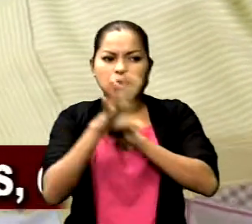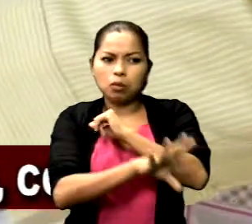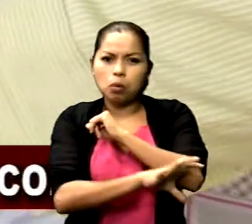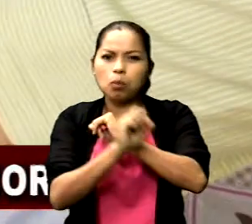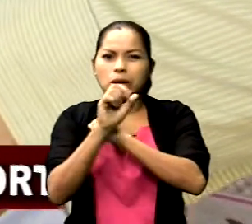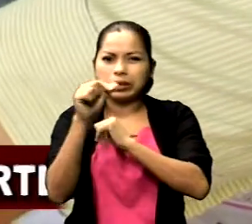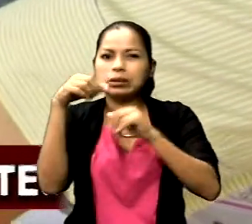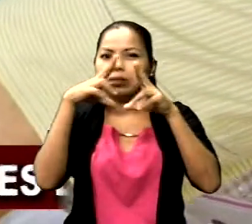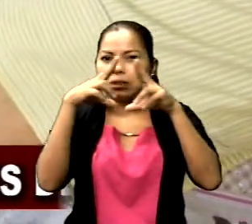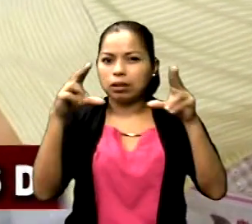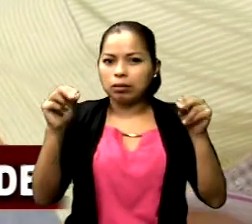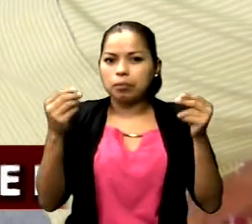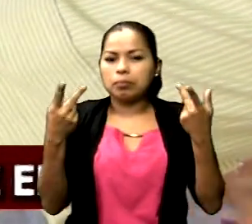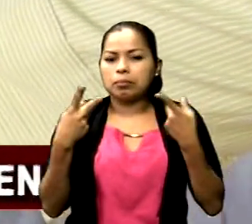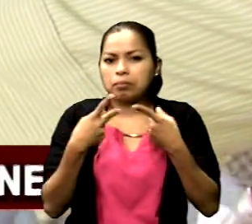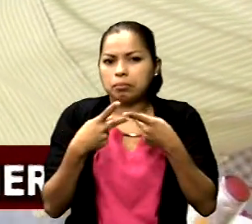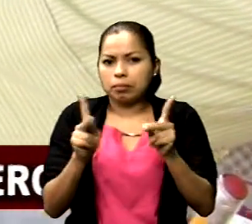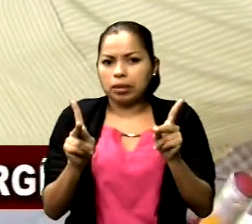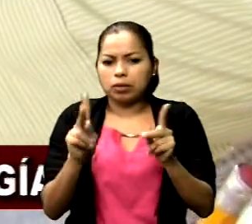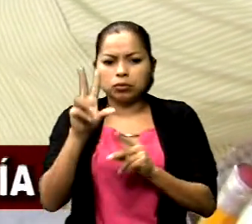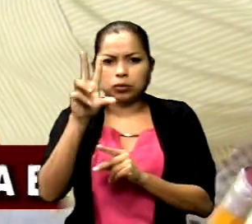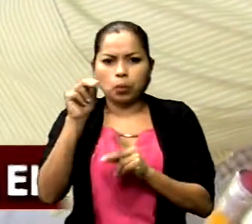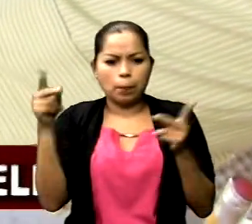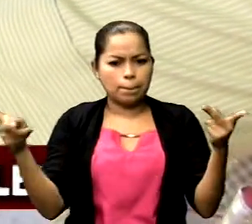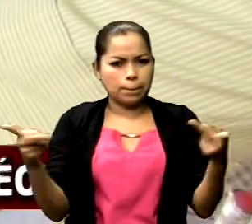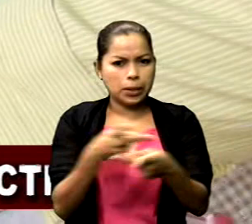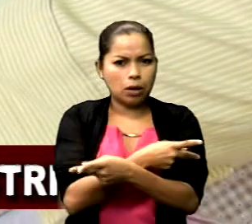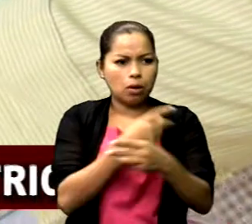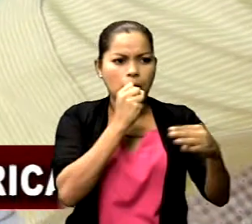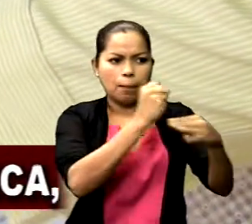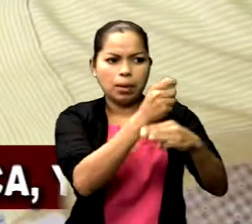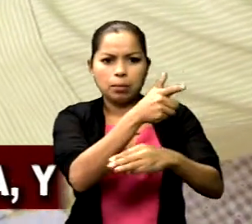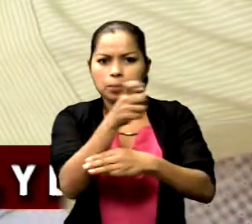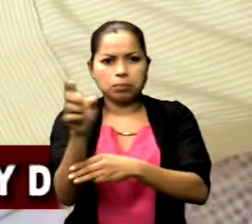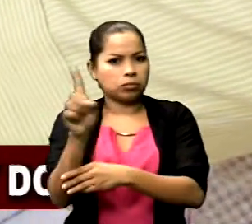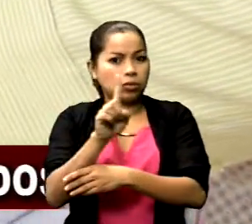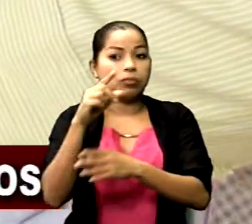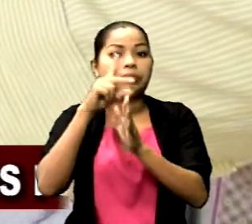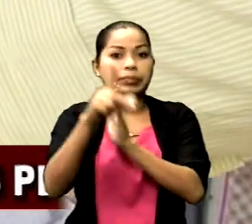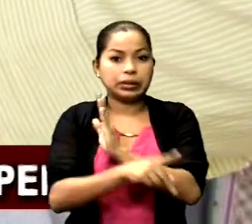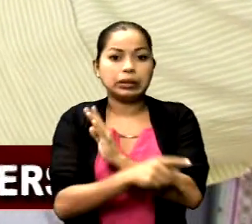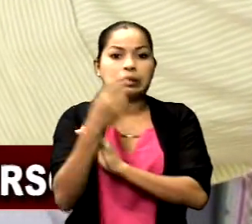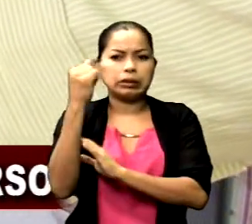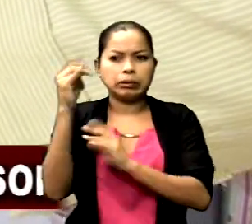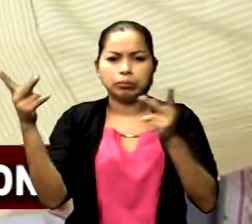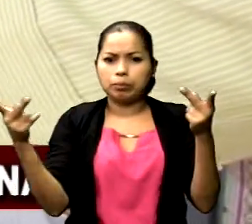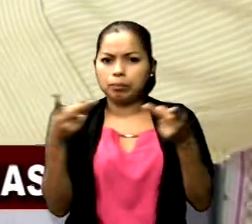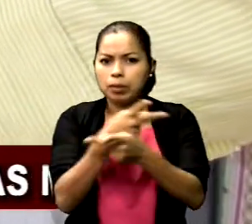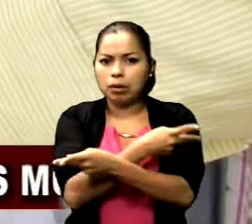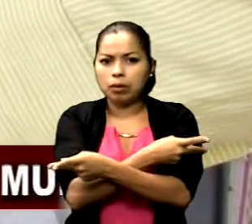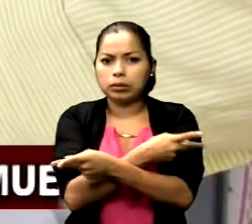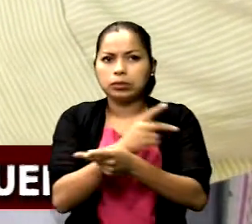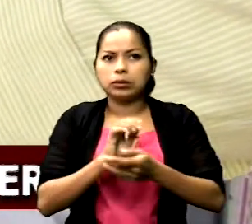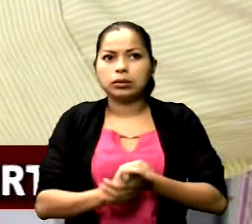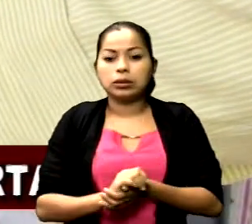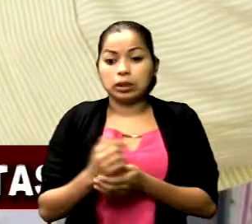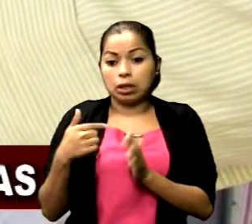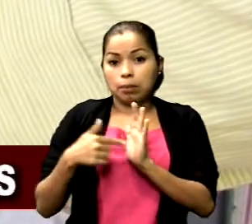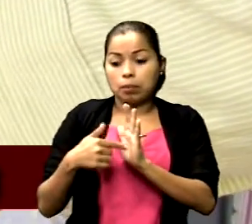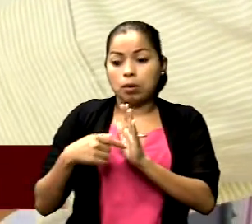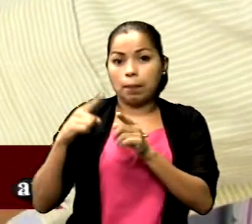robos, más que todo, pero no matan a la gente como en otros países, que tienen que